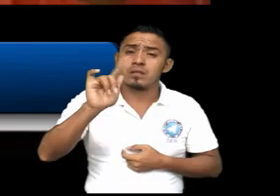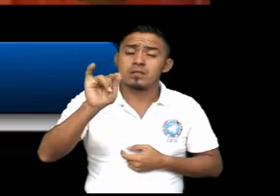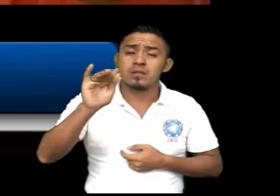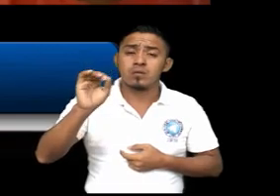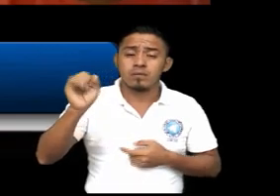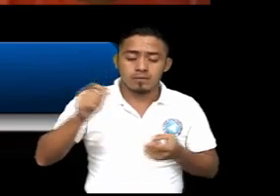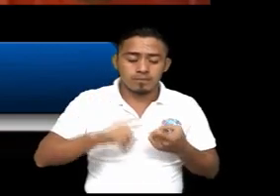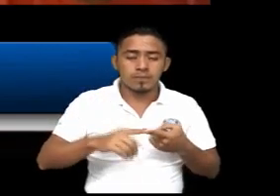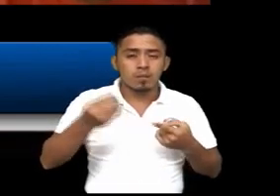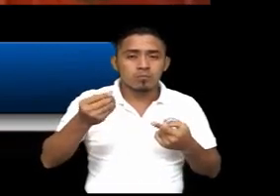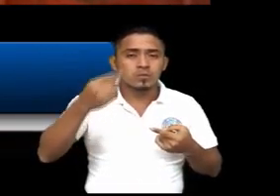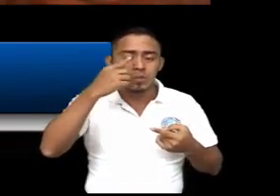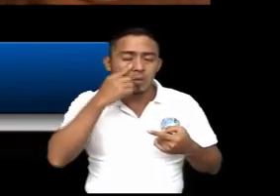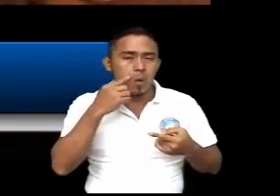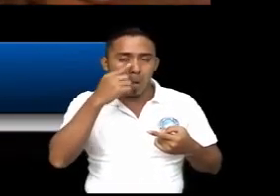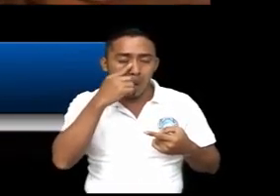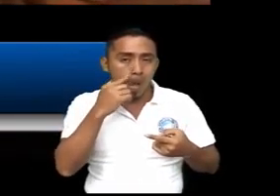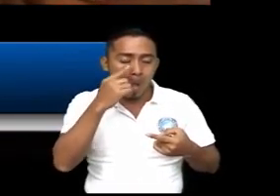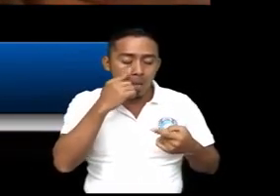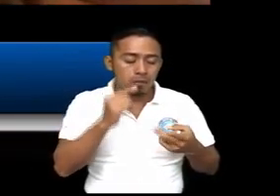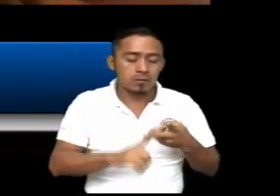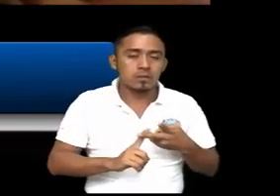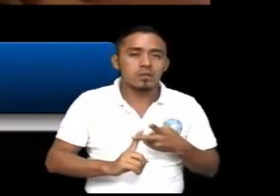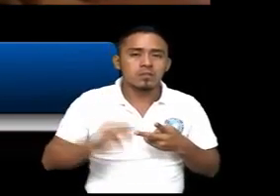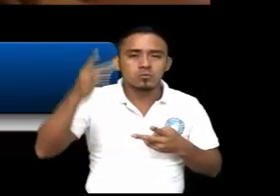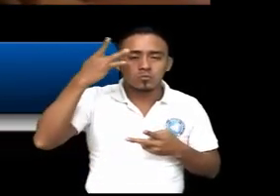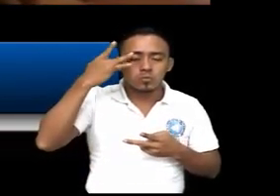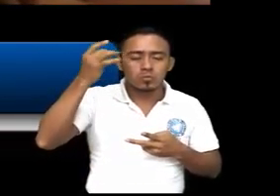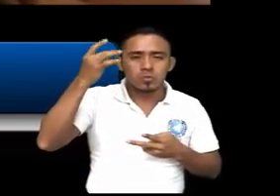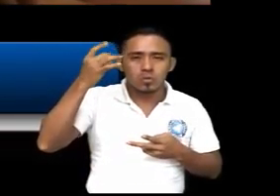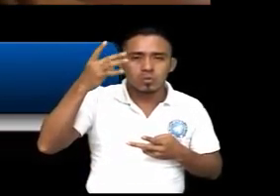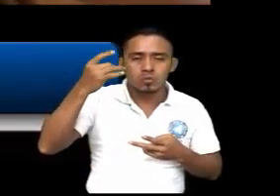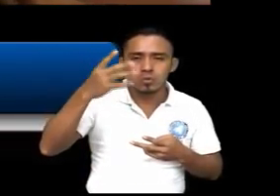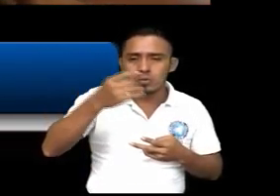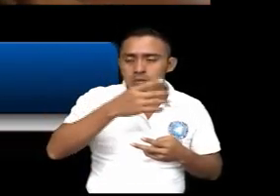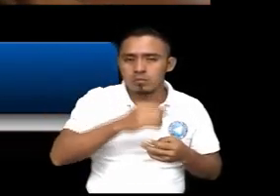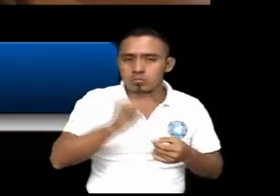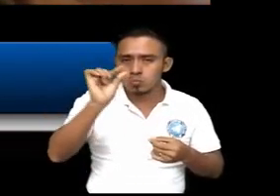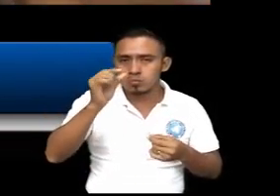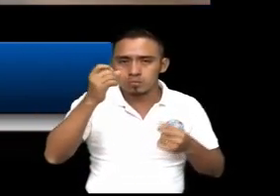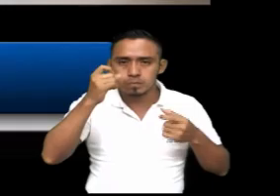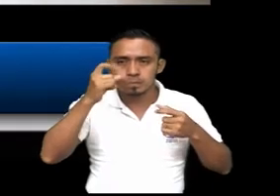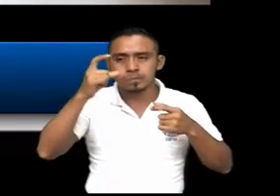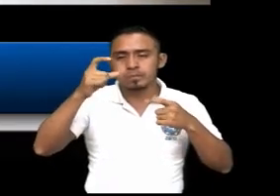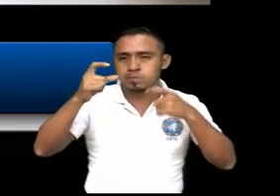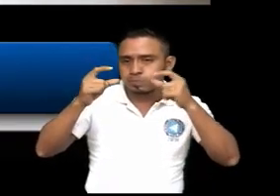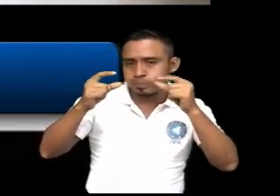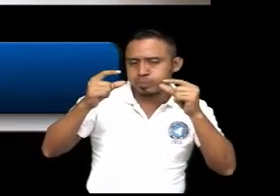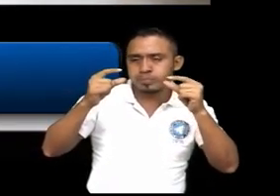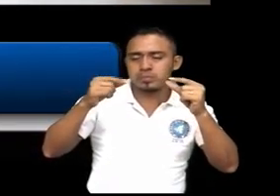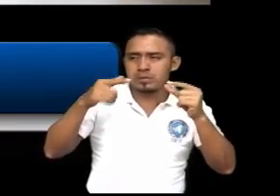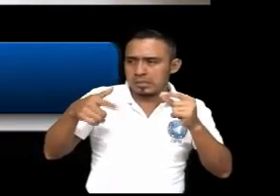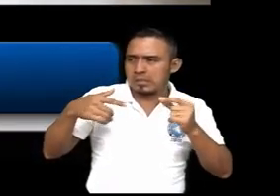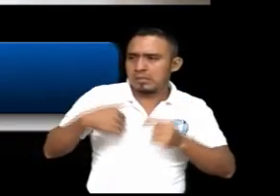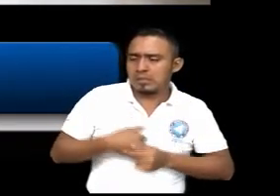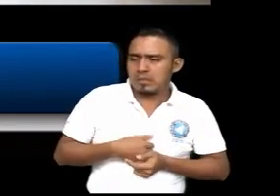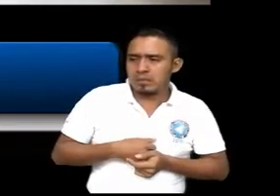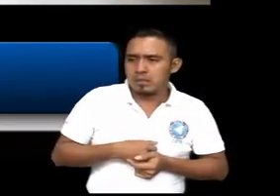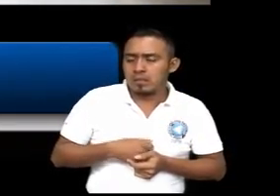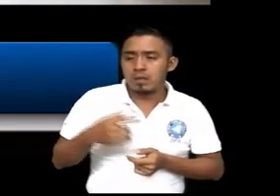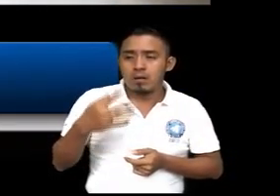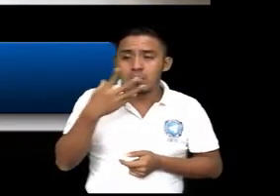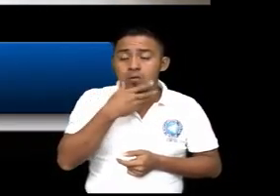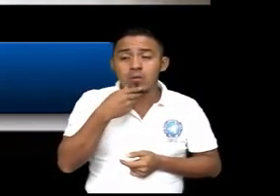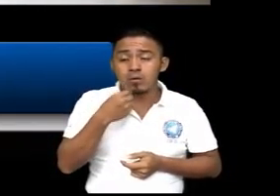lagrimeo, tiene dolor, aparece unos ojitos raramente grandes, que a veces tal vez uno dice que se miran hermosos,